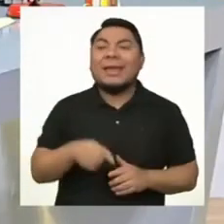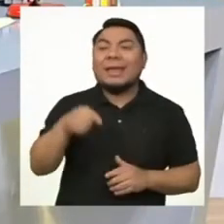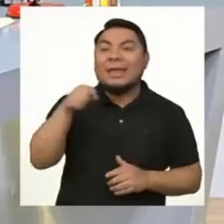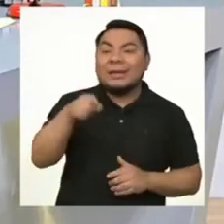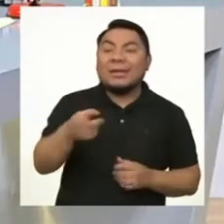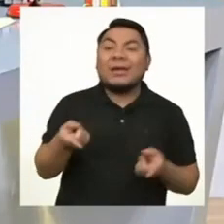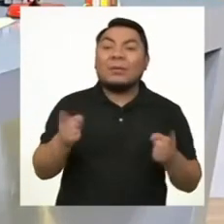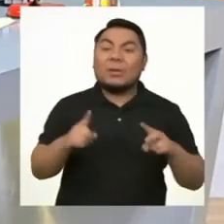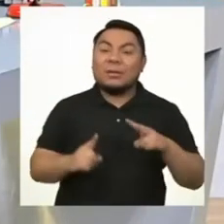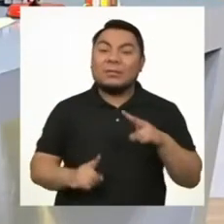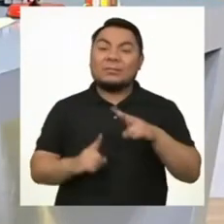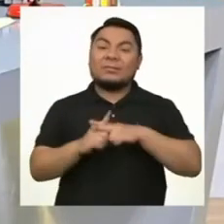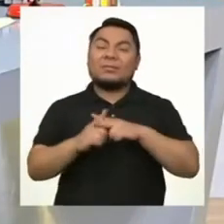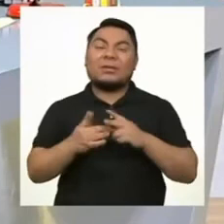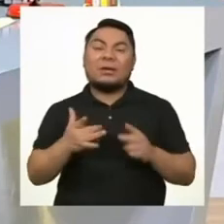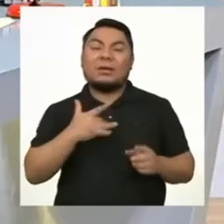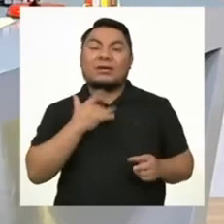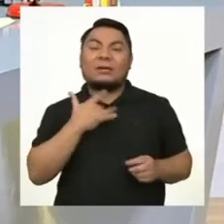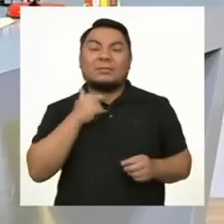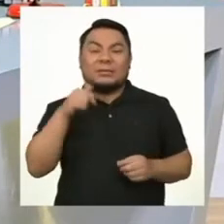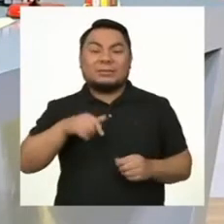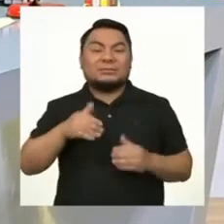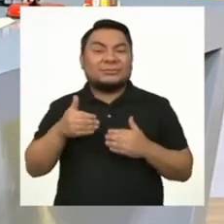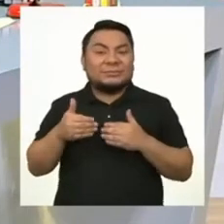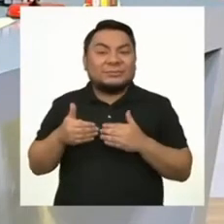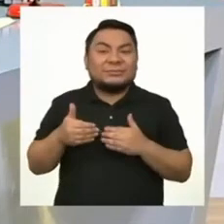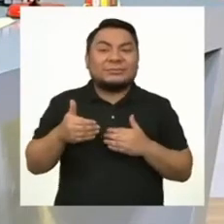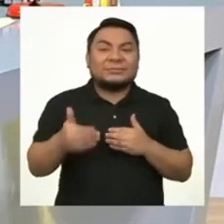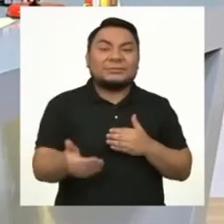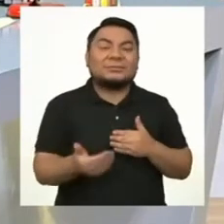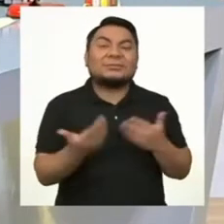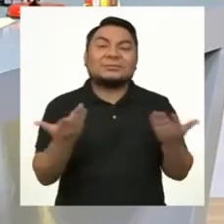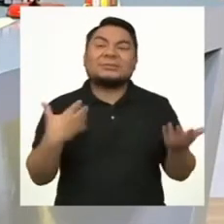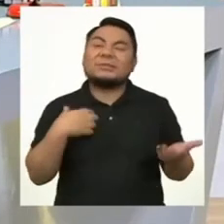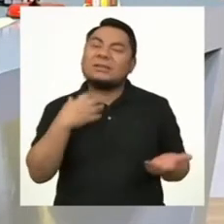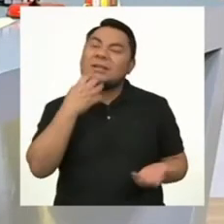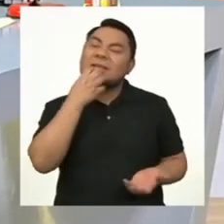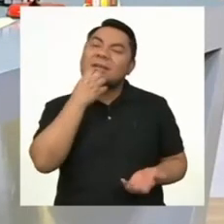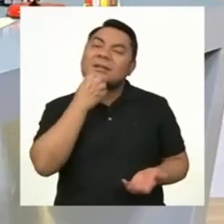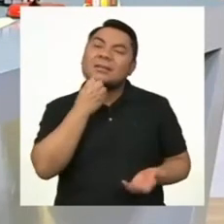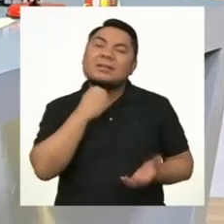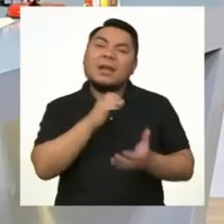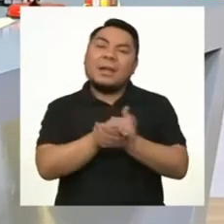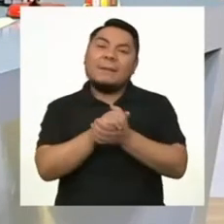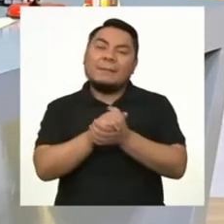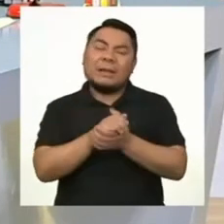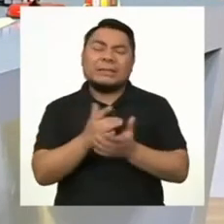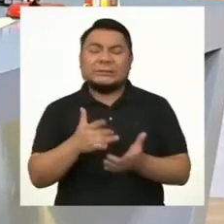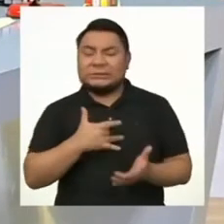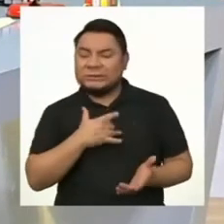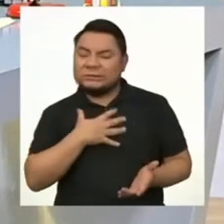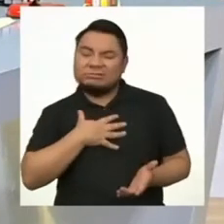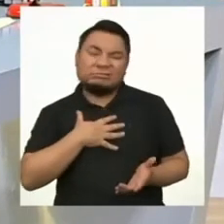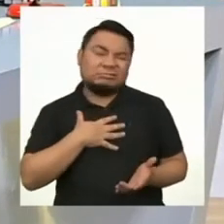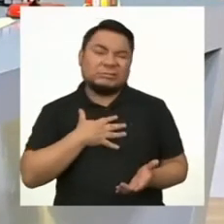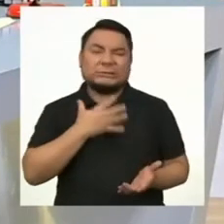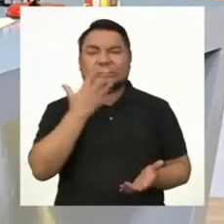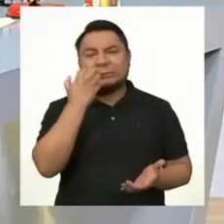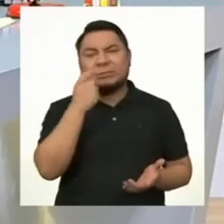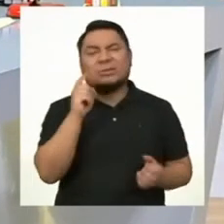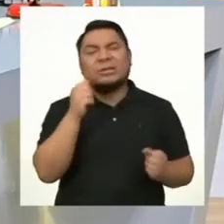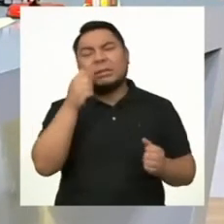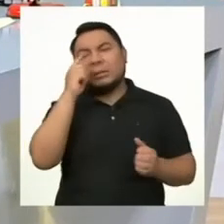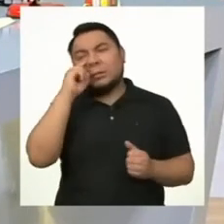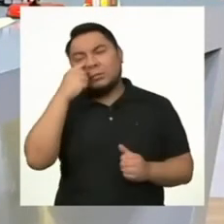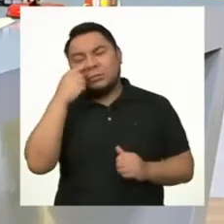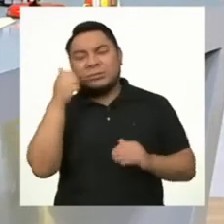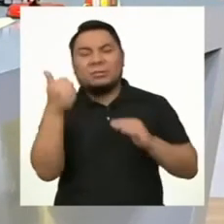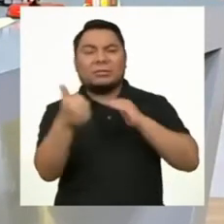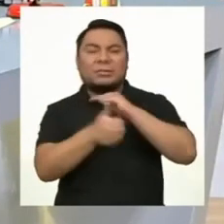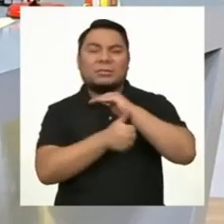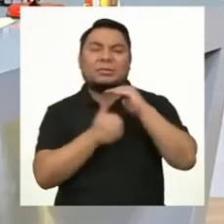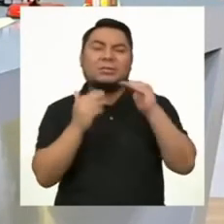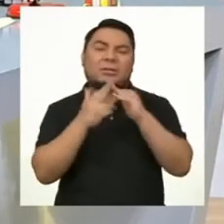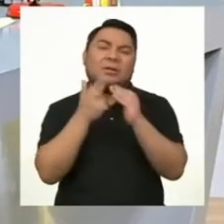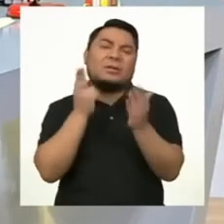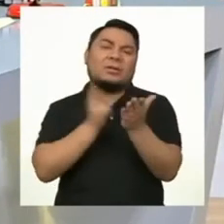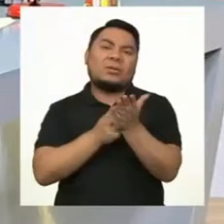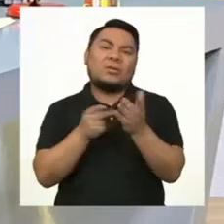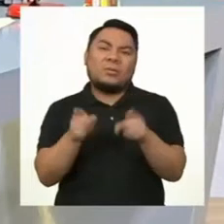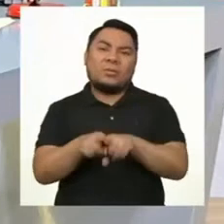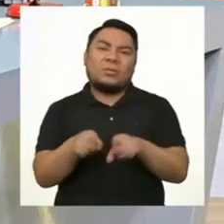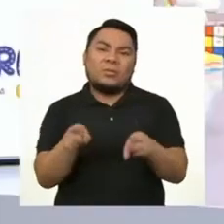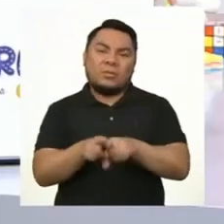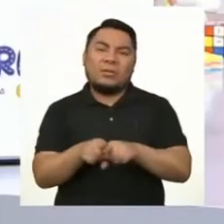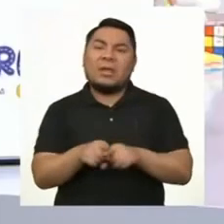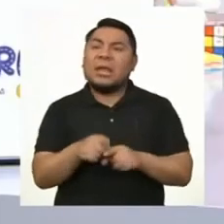situaciones que nos han pasado en estos días, como extrañar a tus amistades, no poder salir o aburrirnos de lo mismo cada